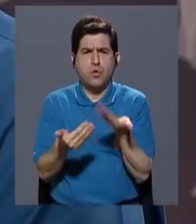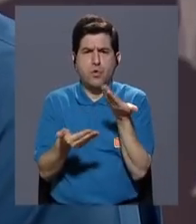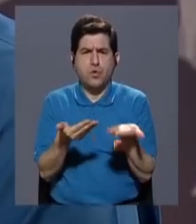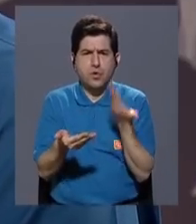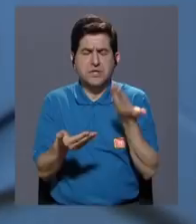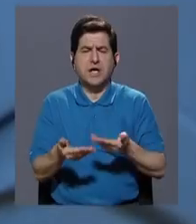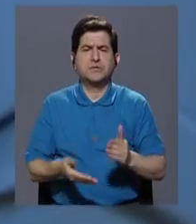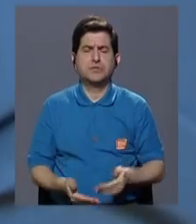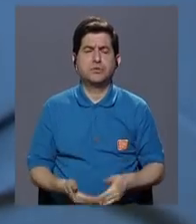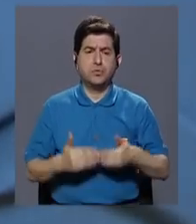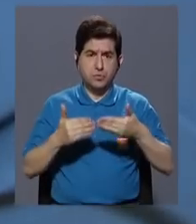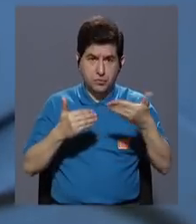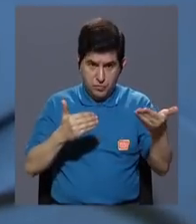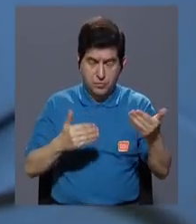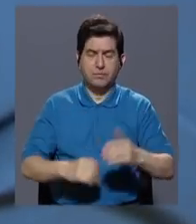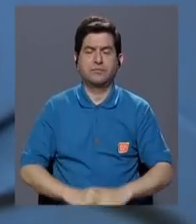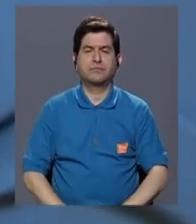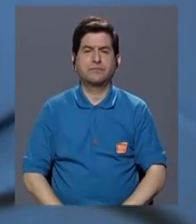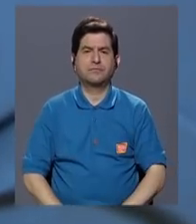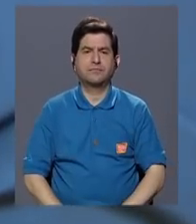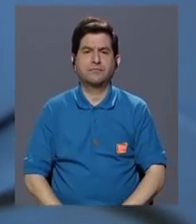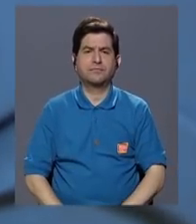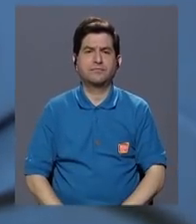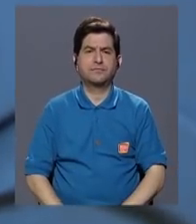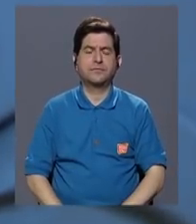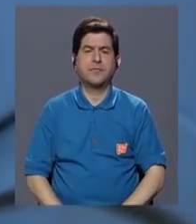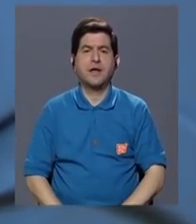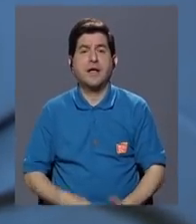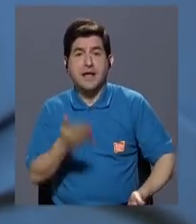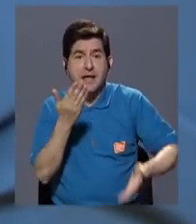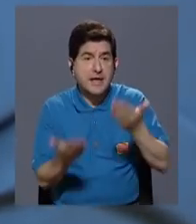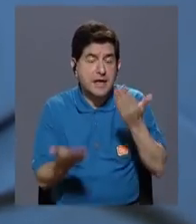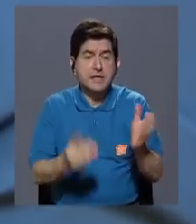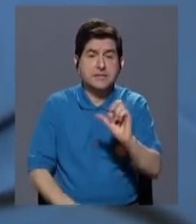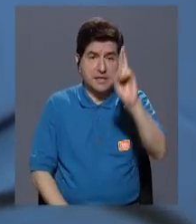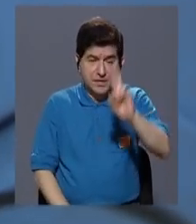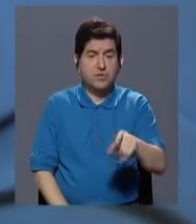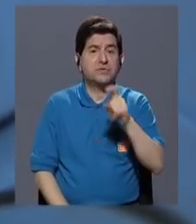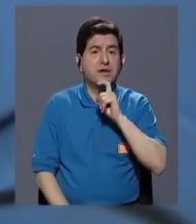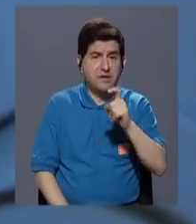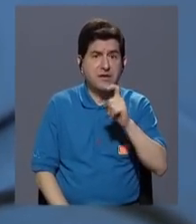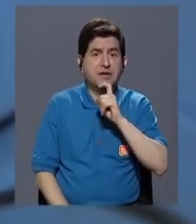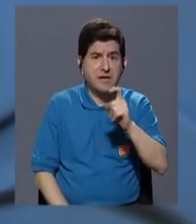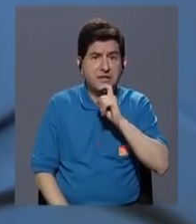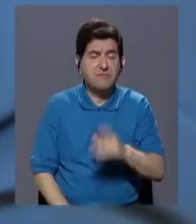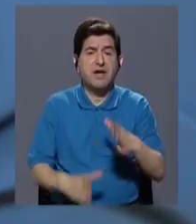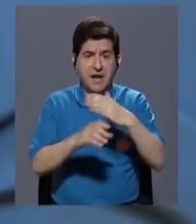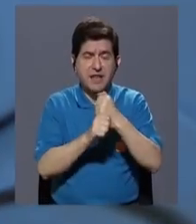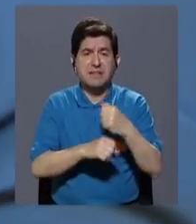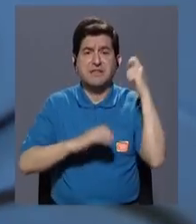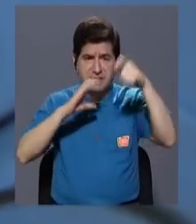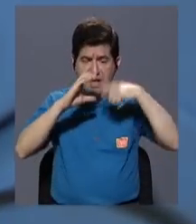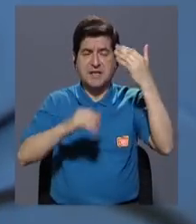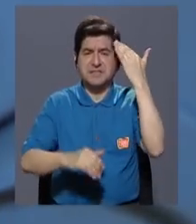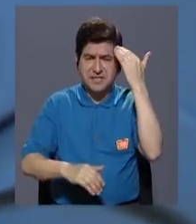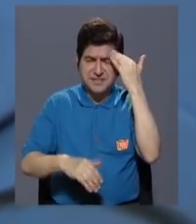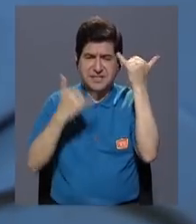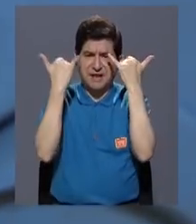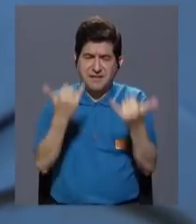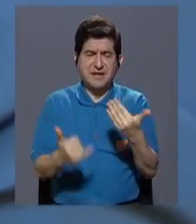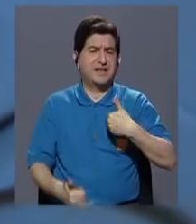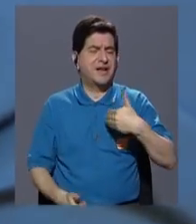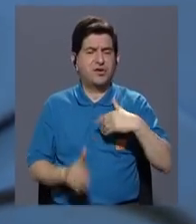personajes y todavía con un valor agregado que es que en costa rica cuesta mucho hacer cine verdad por las razones que todos